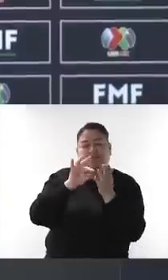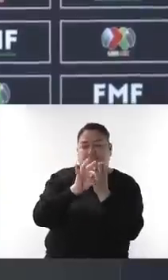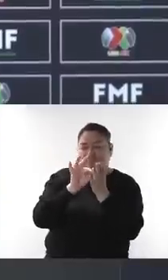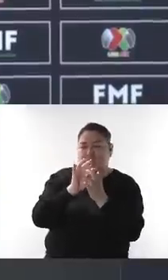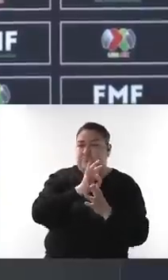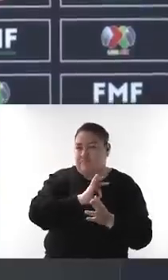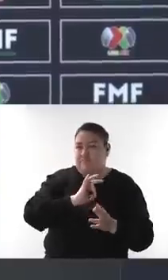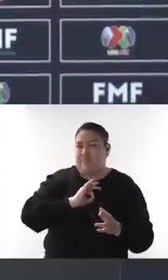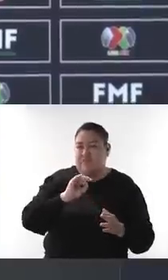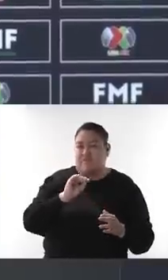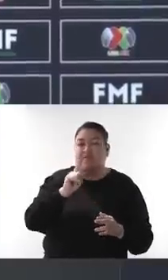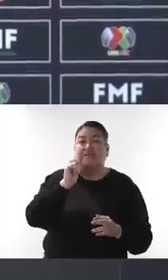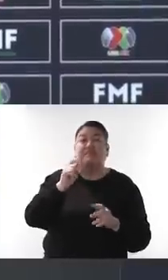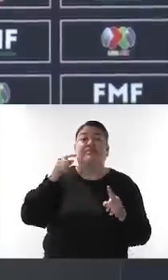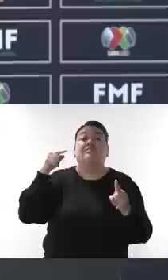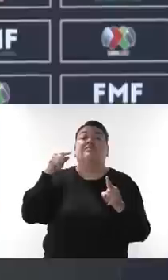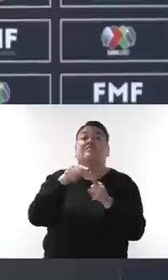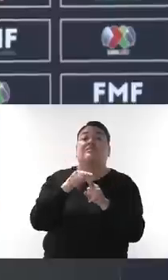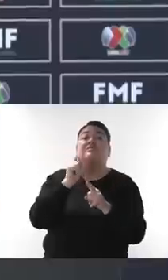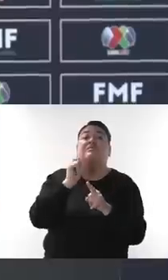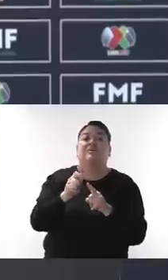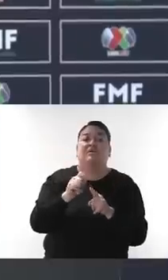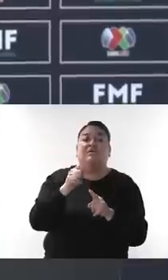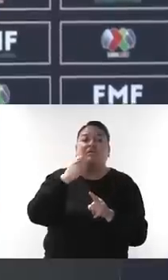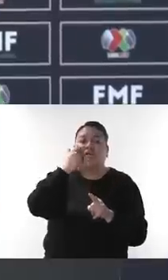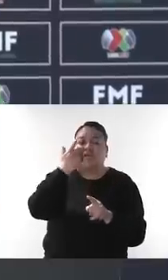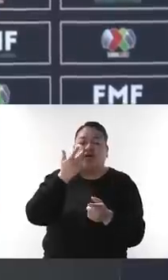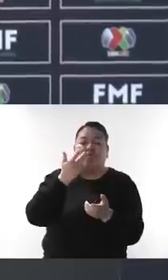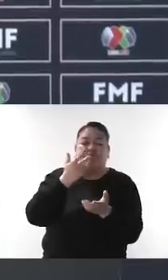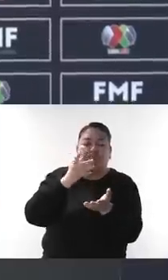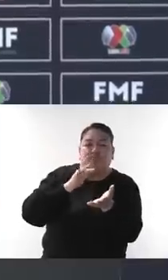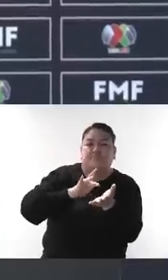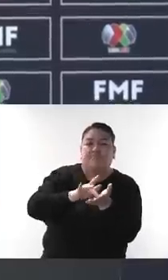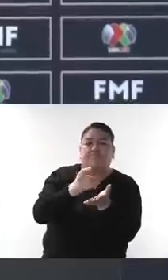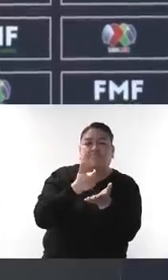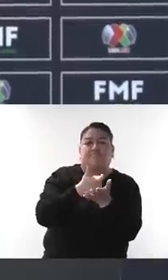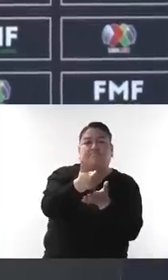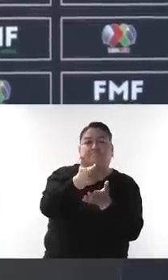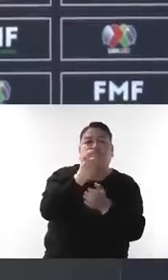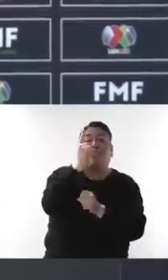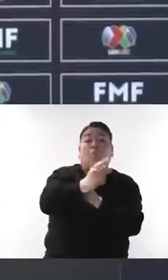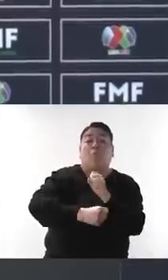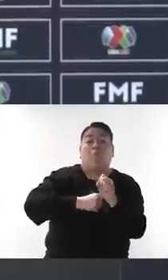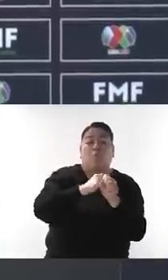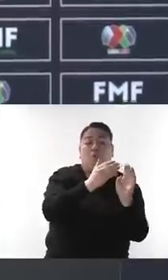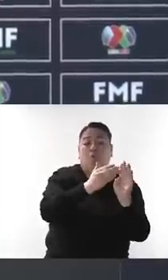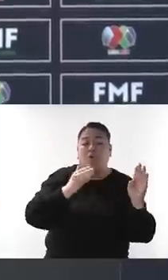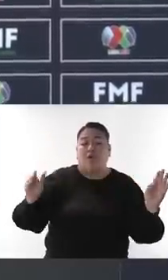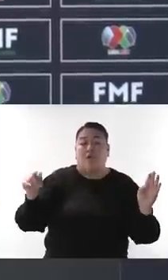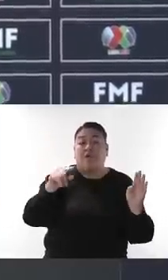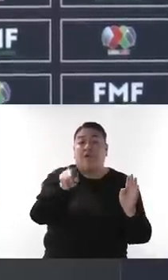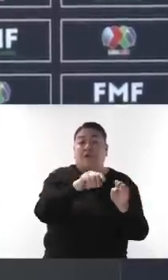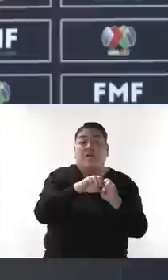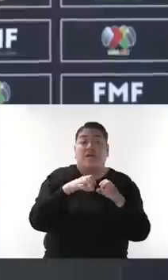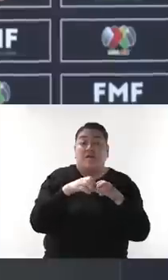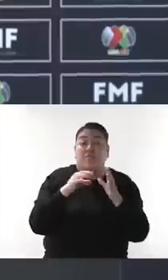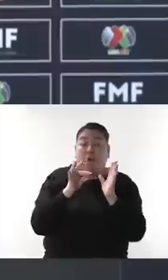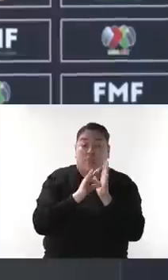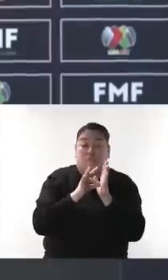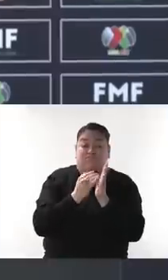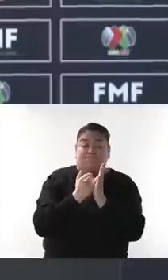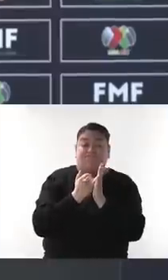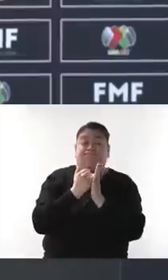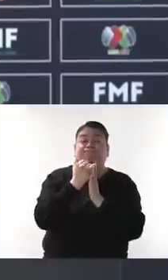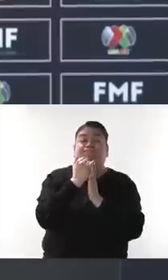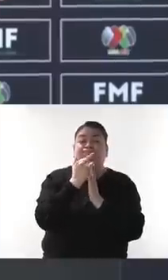buscaremos es un patrocinio especial para premiar al mejor del año, y no solamente a ese mejor del